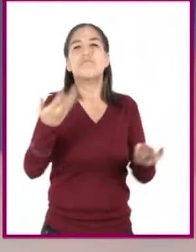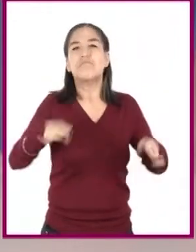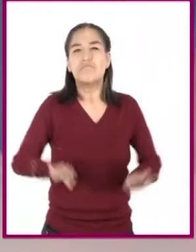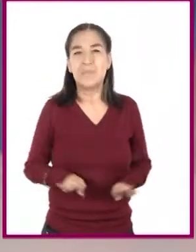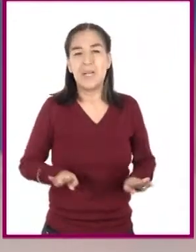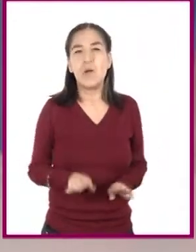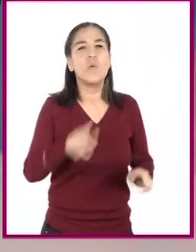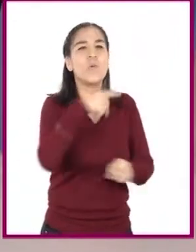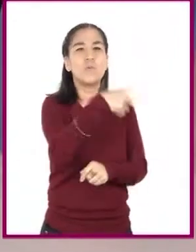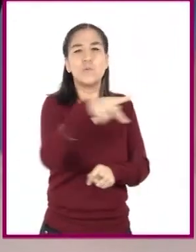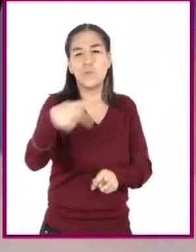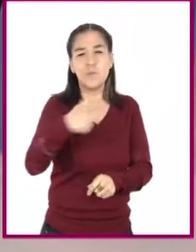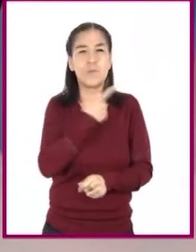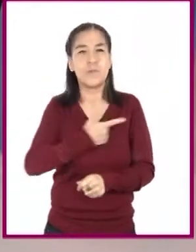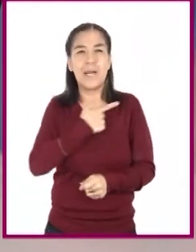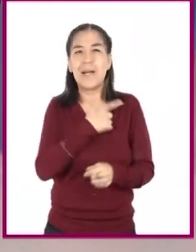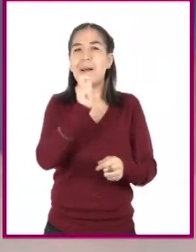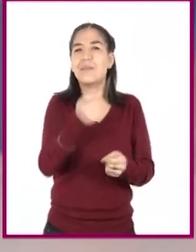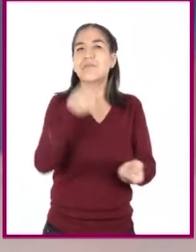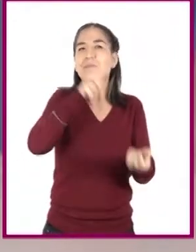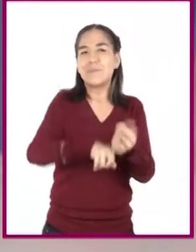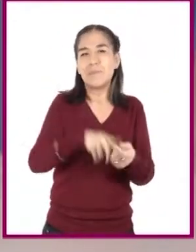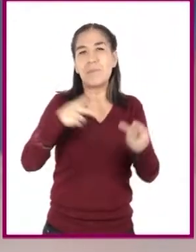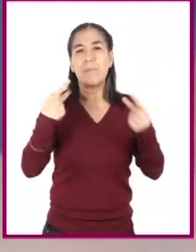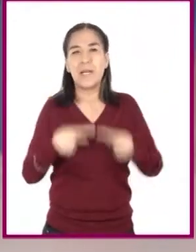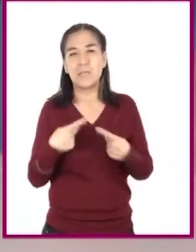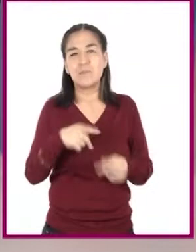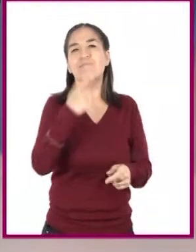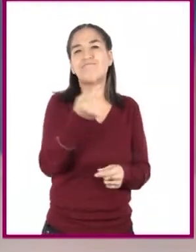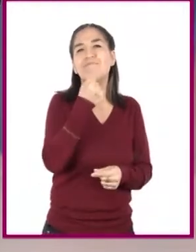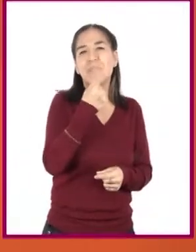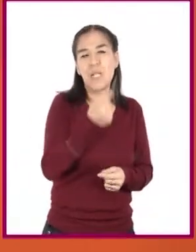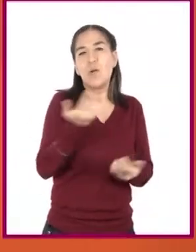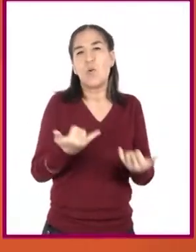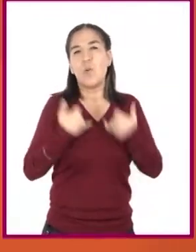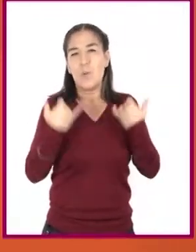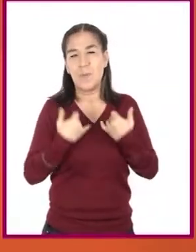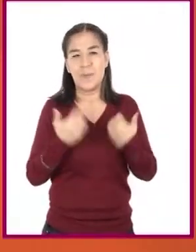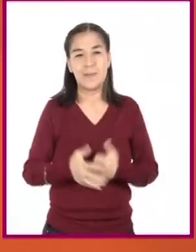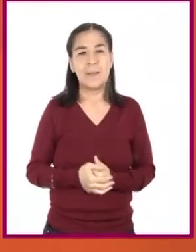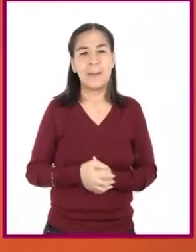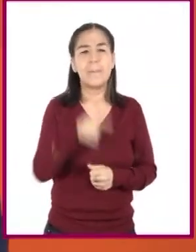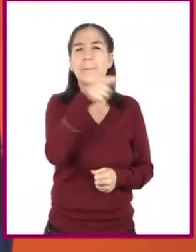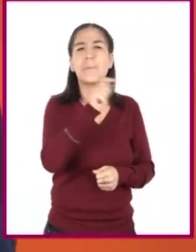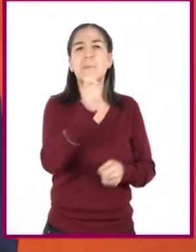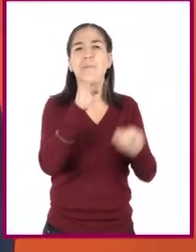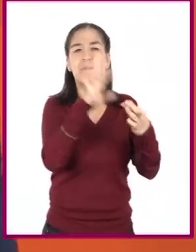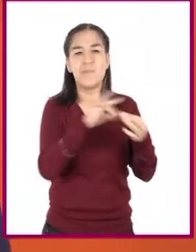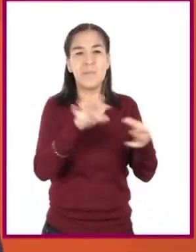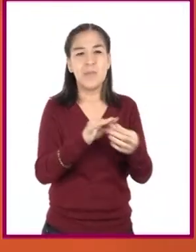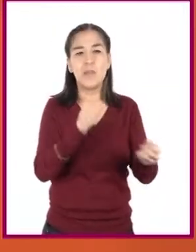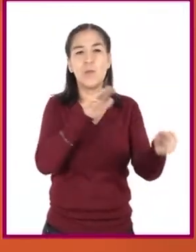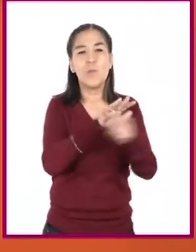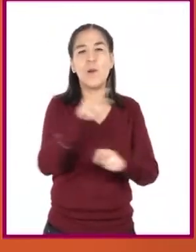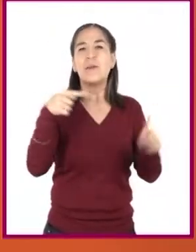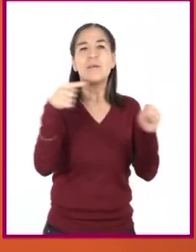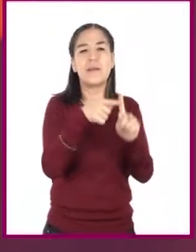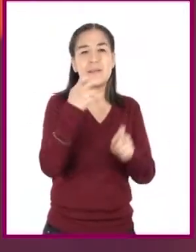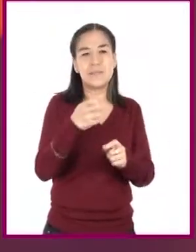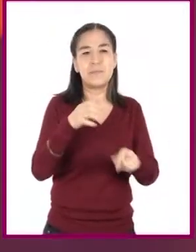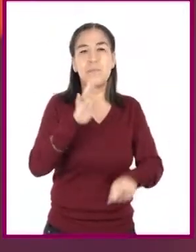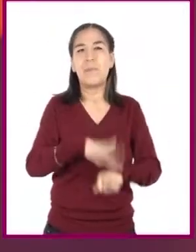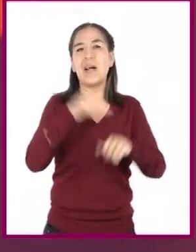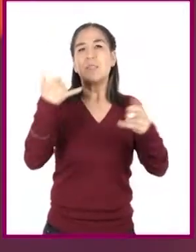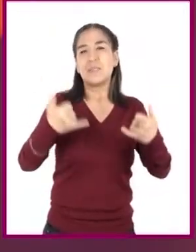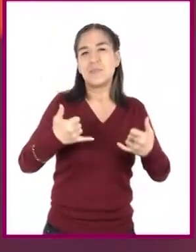comportamientos determinados entre la población de menores edad. Este fenómeno aparece principalmente durante la